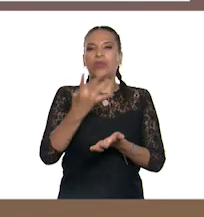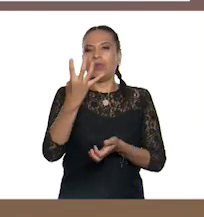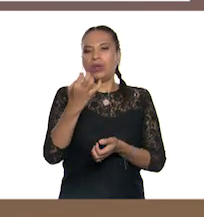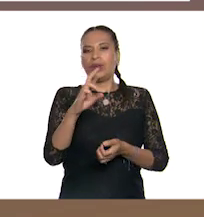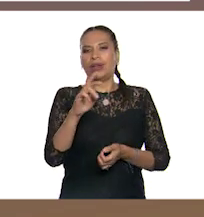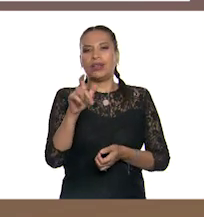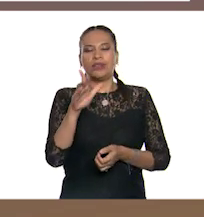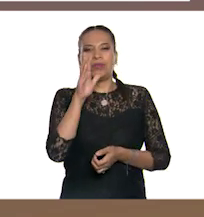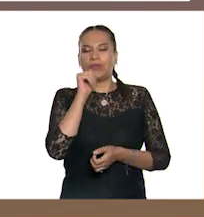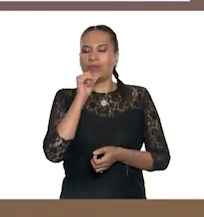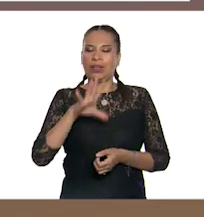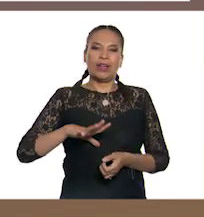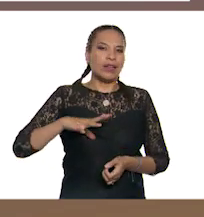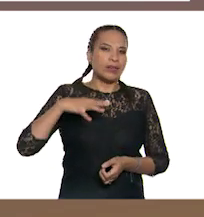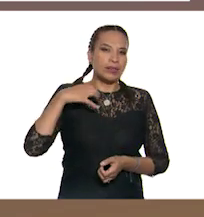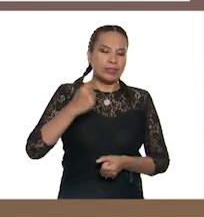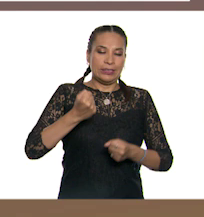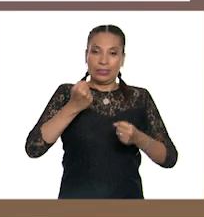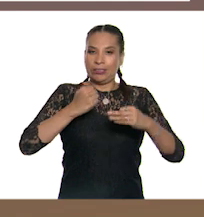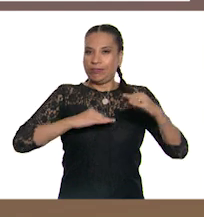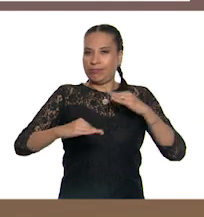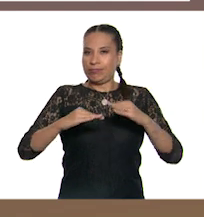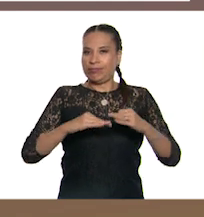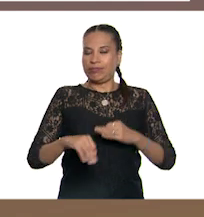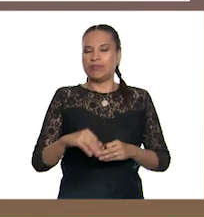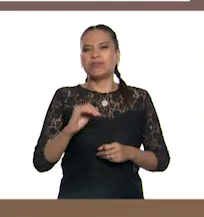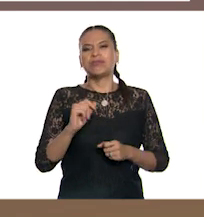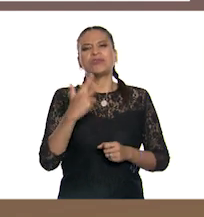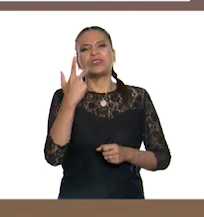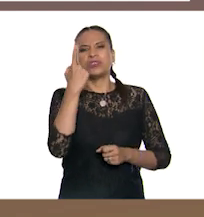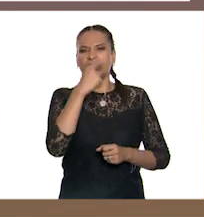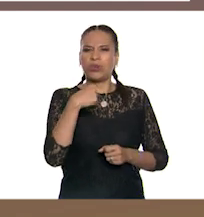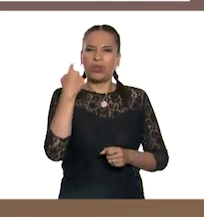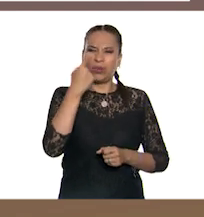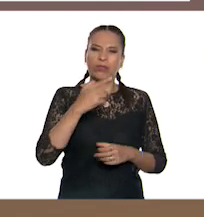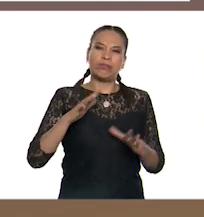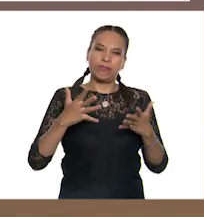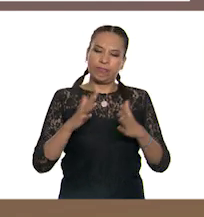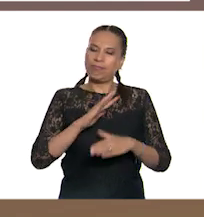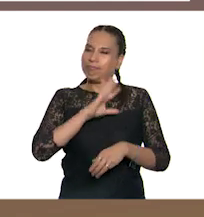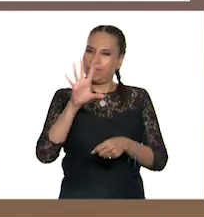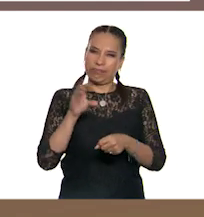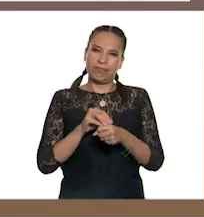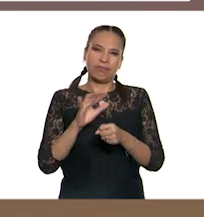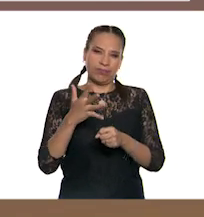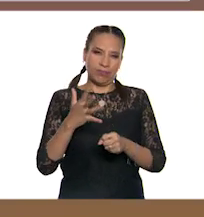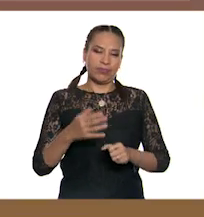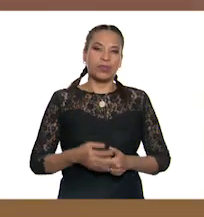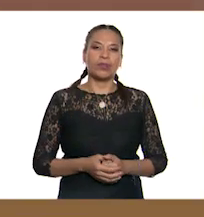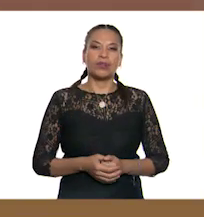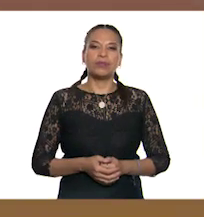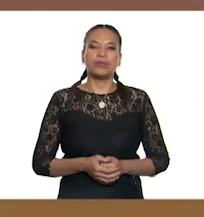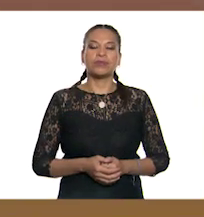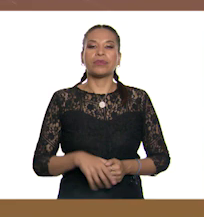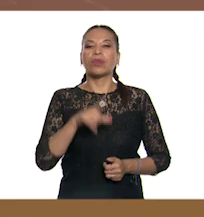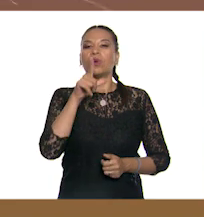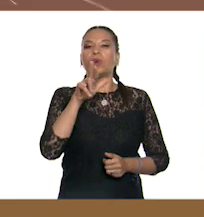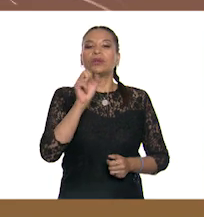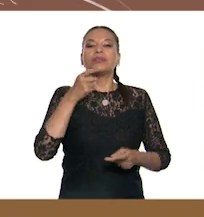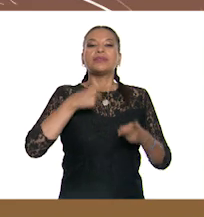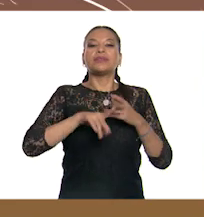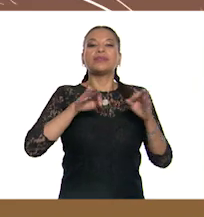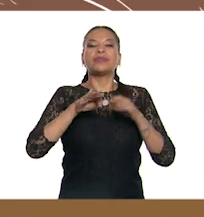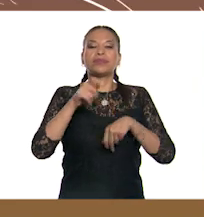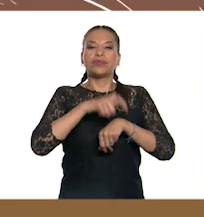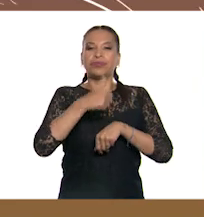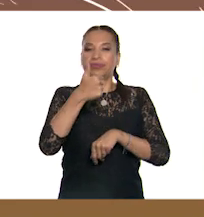reales porque no podían resistir aquella faena más que unas 8 horas y esto a lo sumo. Luis comenzaba su trabajo